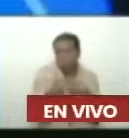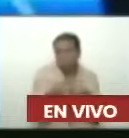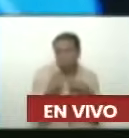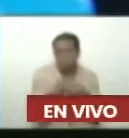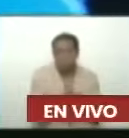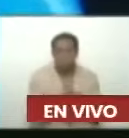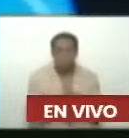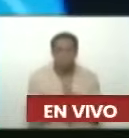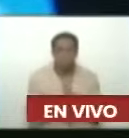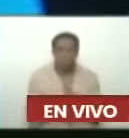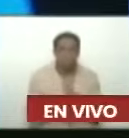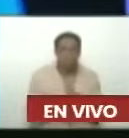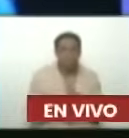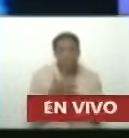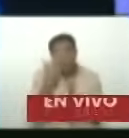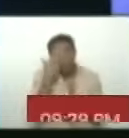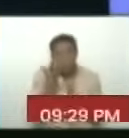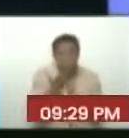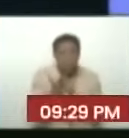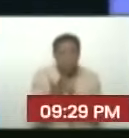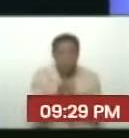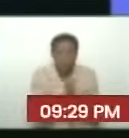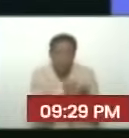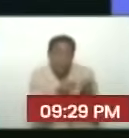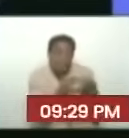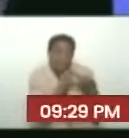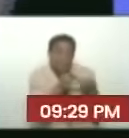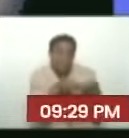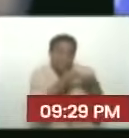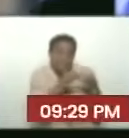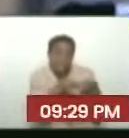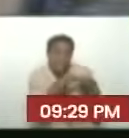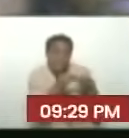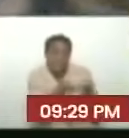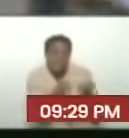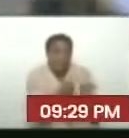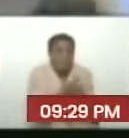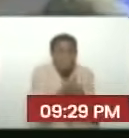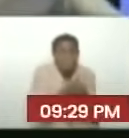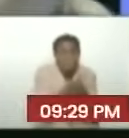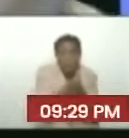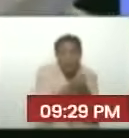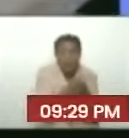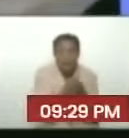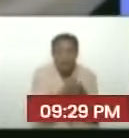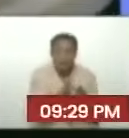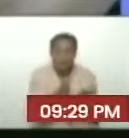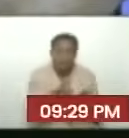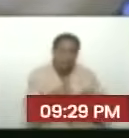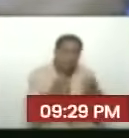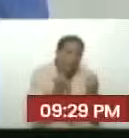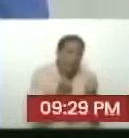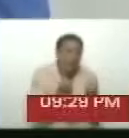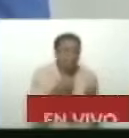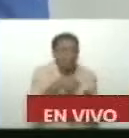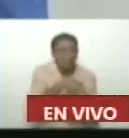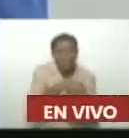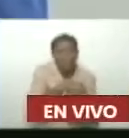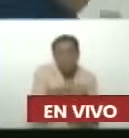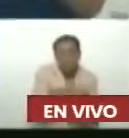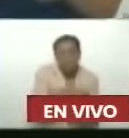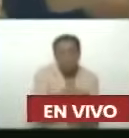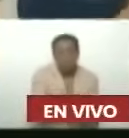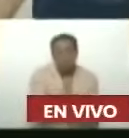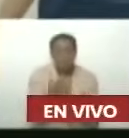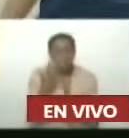bueno, tú sabes que, usted sabe que la plastilina es un material que, bueno, se daña, es súper frágil.